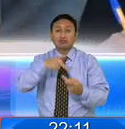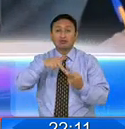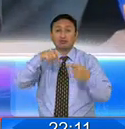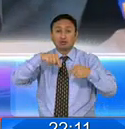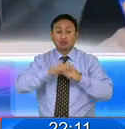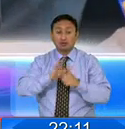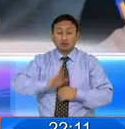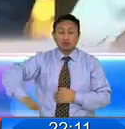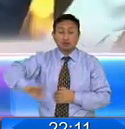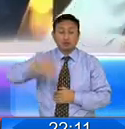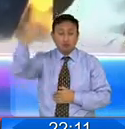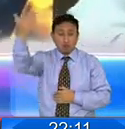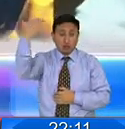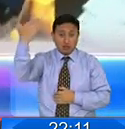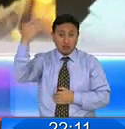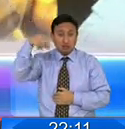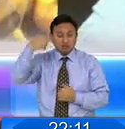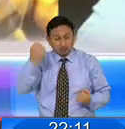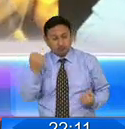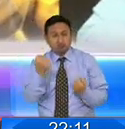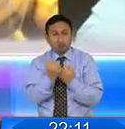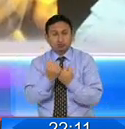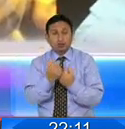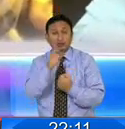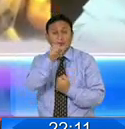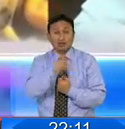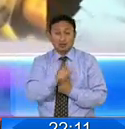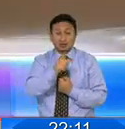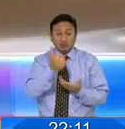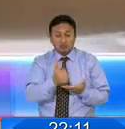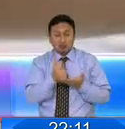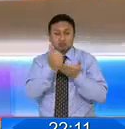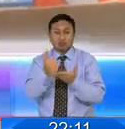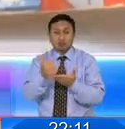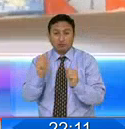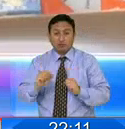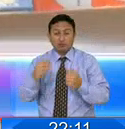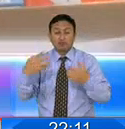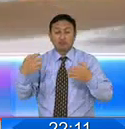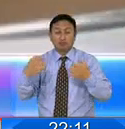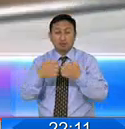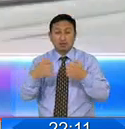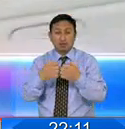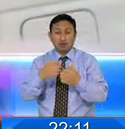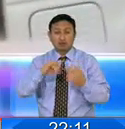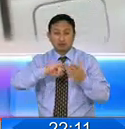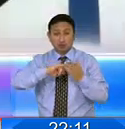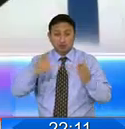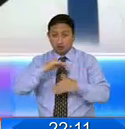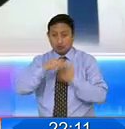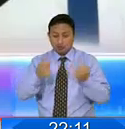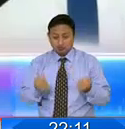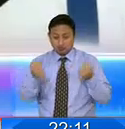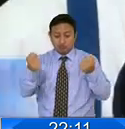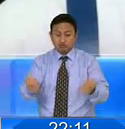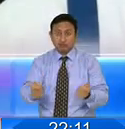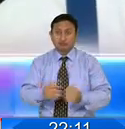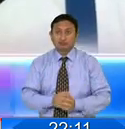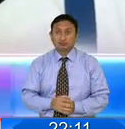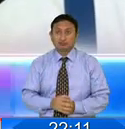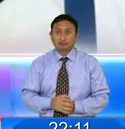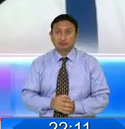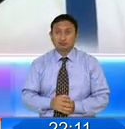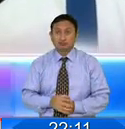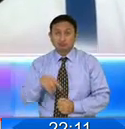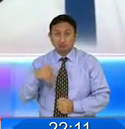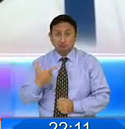varias alcaldías, quienes ayudarán con su contingente como insumos médicos y equipos tecnológicos. Estamos con la